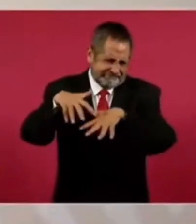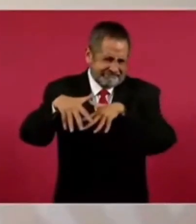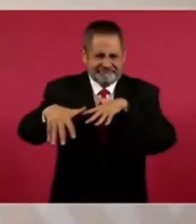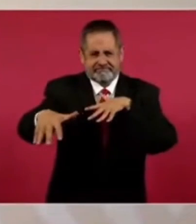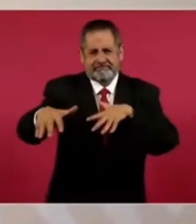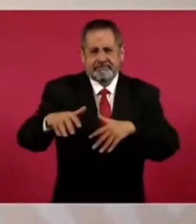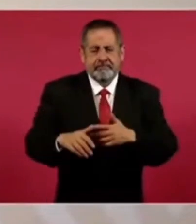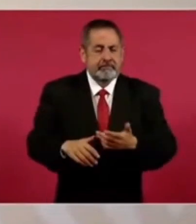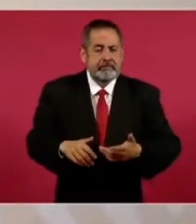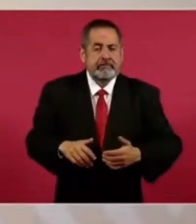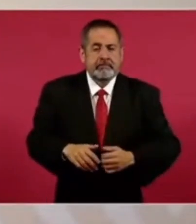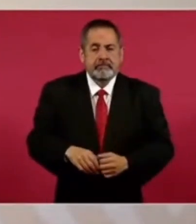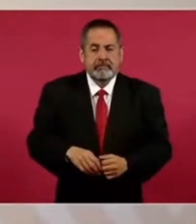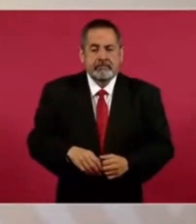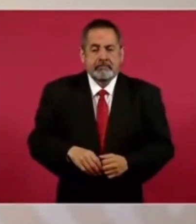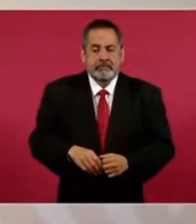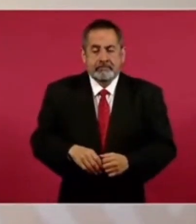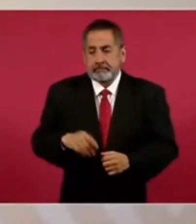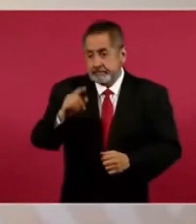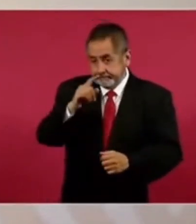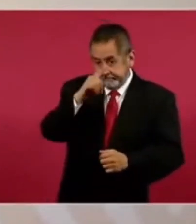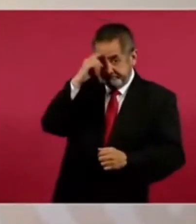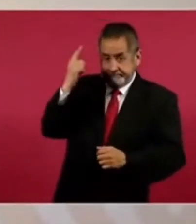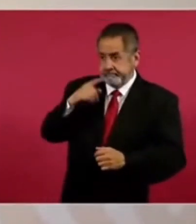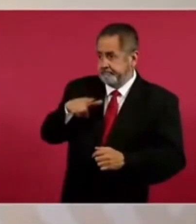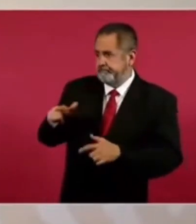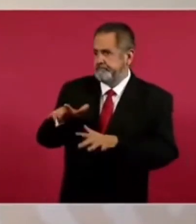no es fácil